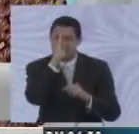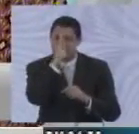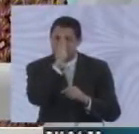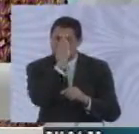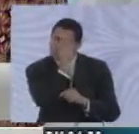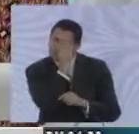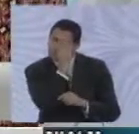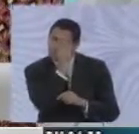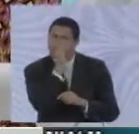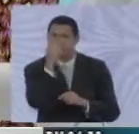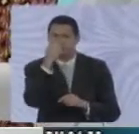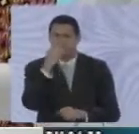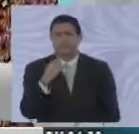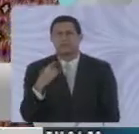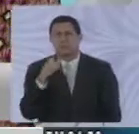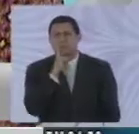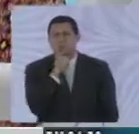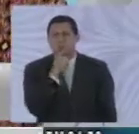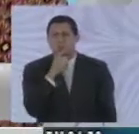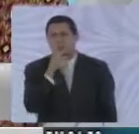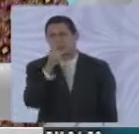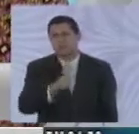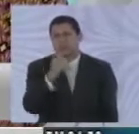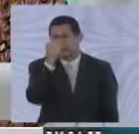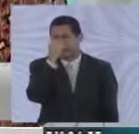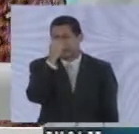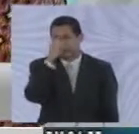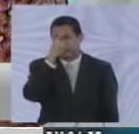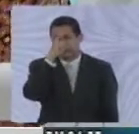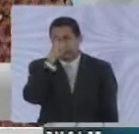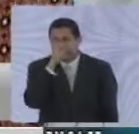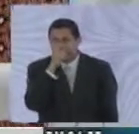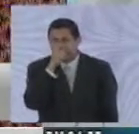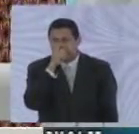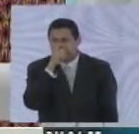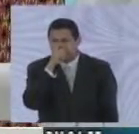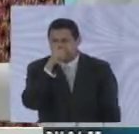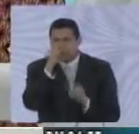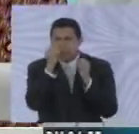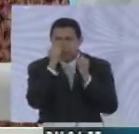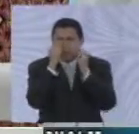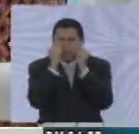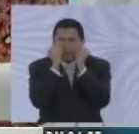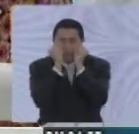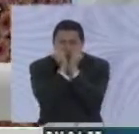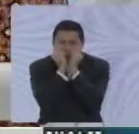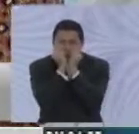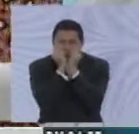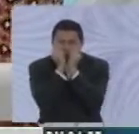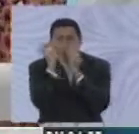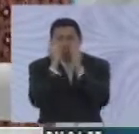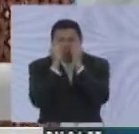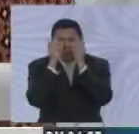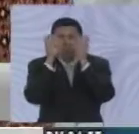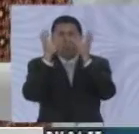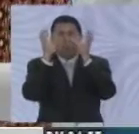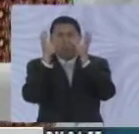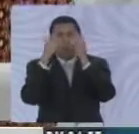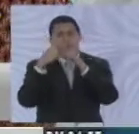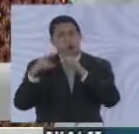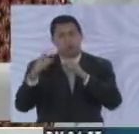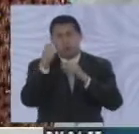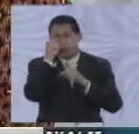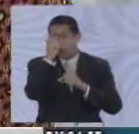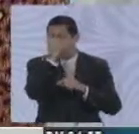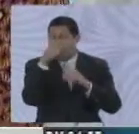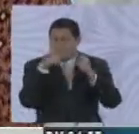septum, okay, o de lo que normalmente la población conoce como tabique nasal, a hipertrofias del cornete, que normalmente es agrandamiento del tamaño